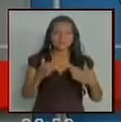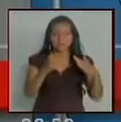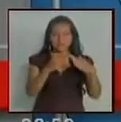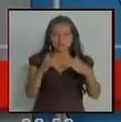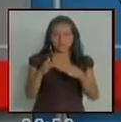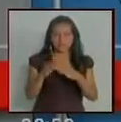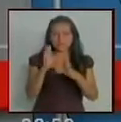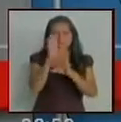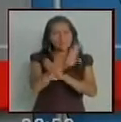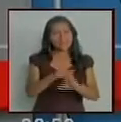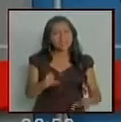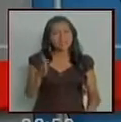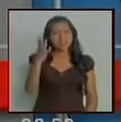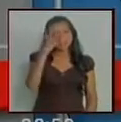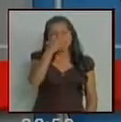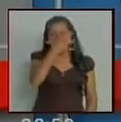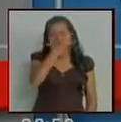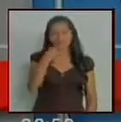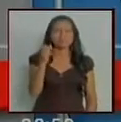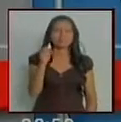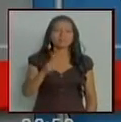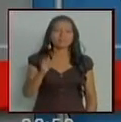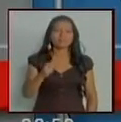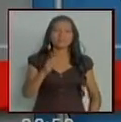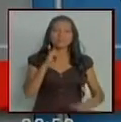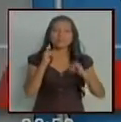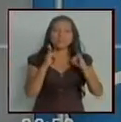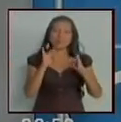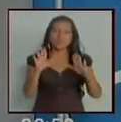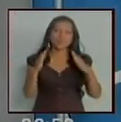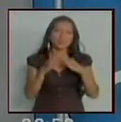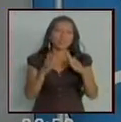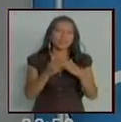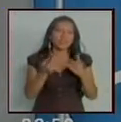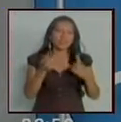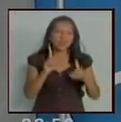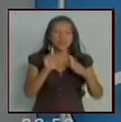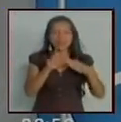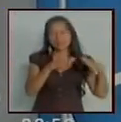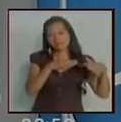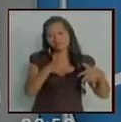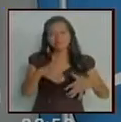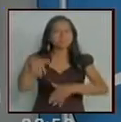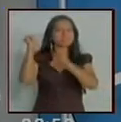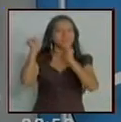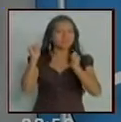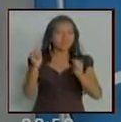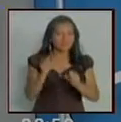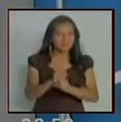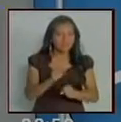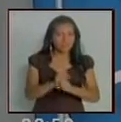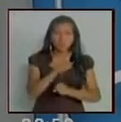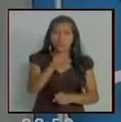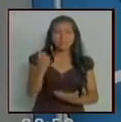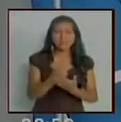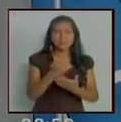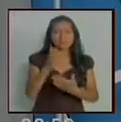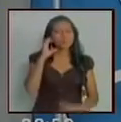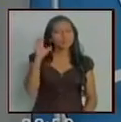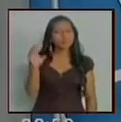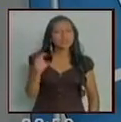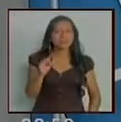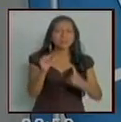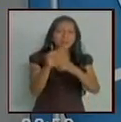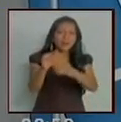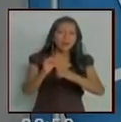niños cuando se levantan, qué cosa maravillosa, ¿verdad? Ese griterío impresionante en casa antes de salir rumbo al trabajo. Escucha un te amo,